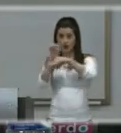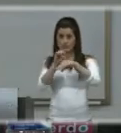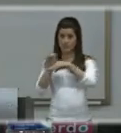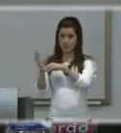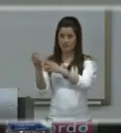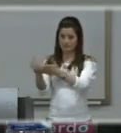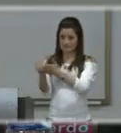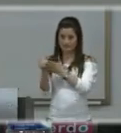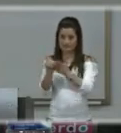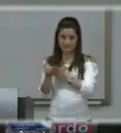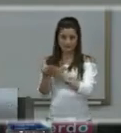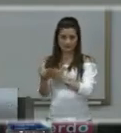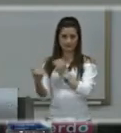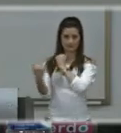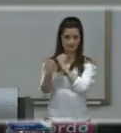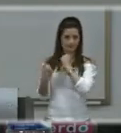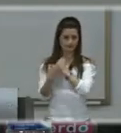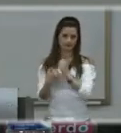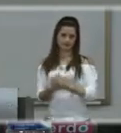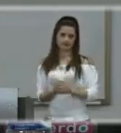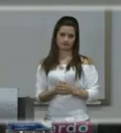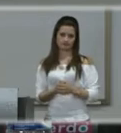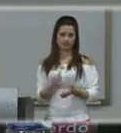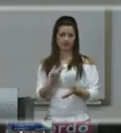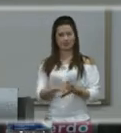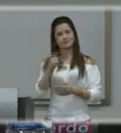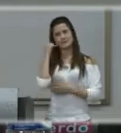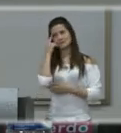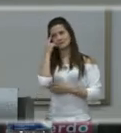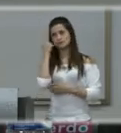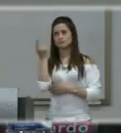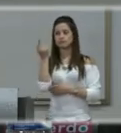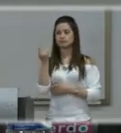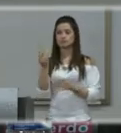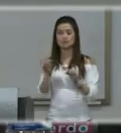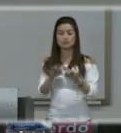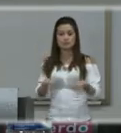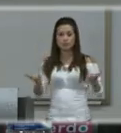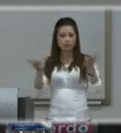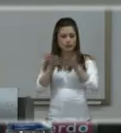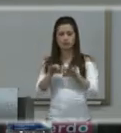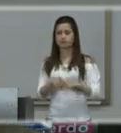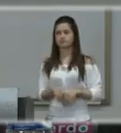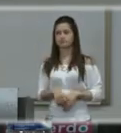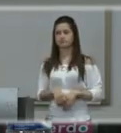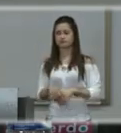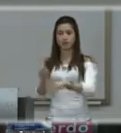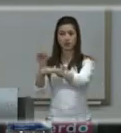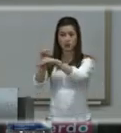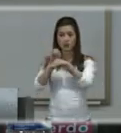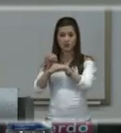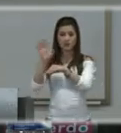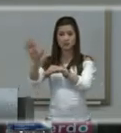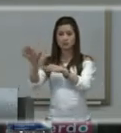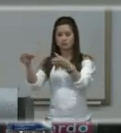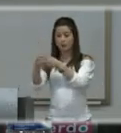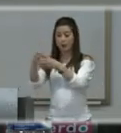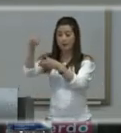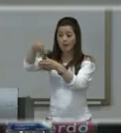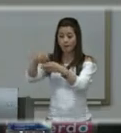eso consideramos que era de primera importancia que hicieran parte organizaciones asociativas de personas